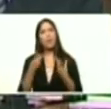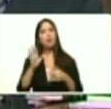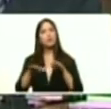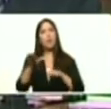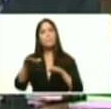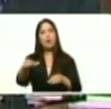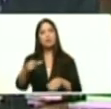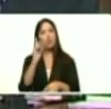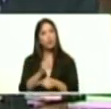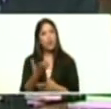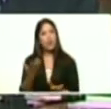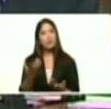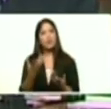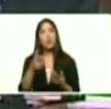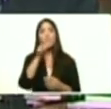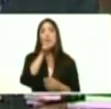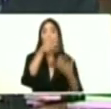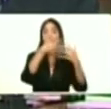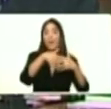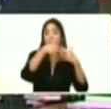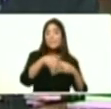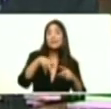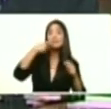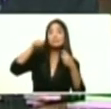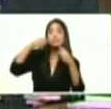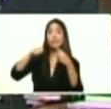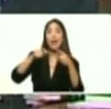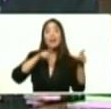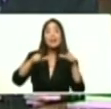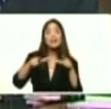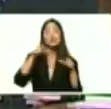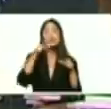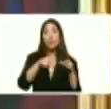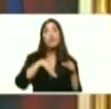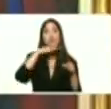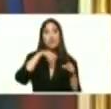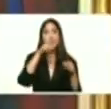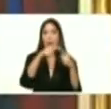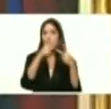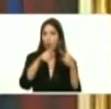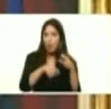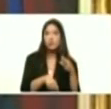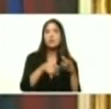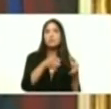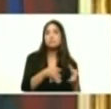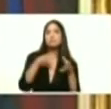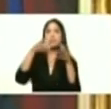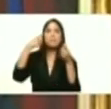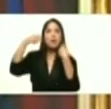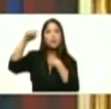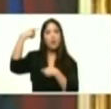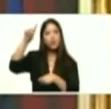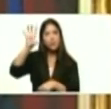tiene que dar un exportador teniendo ya el producto para exportar para sacarlo del país?